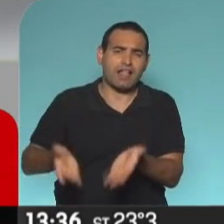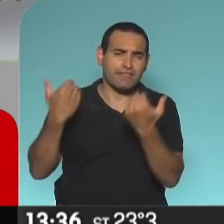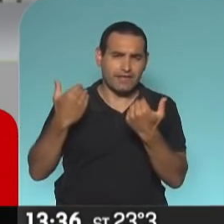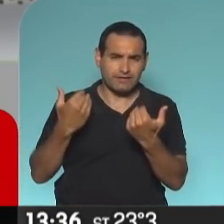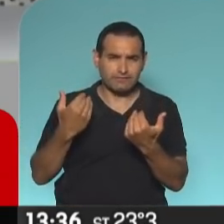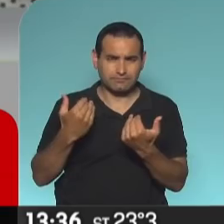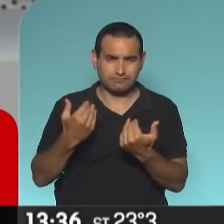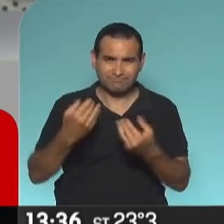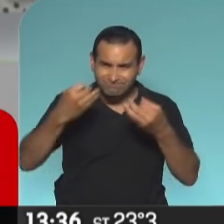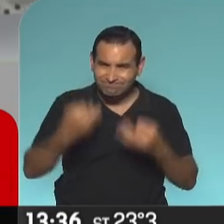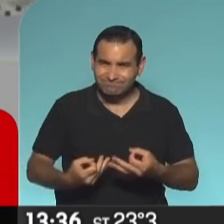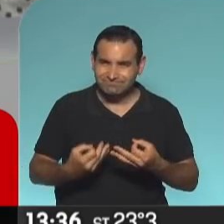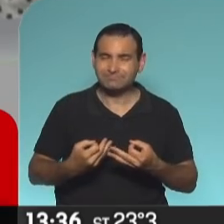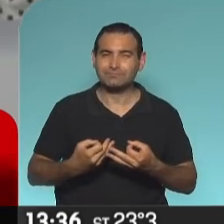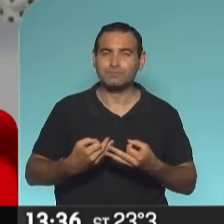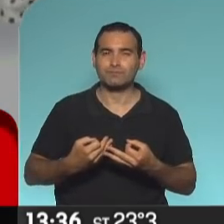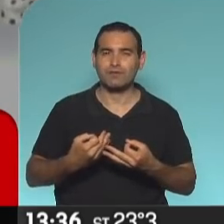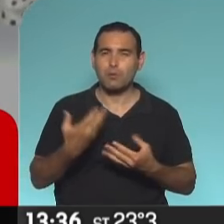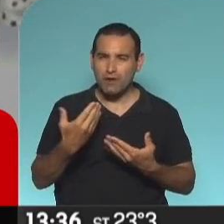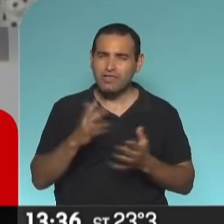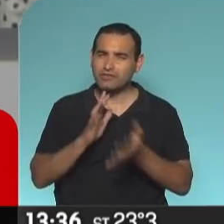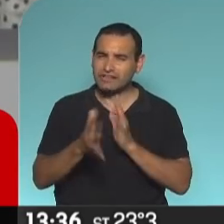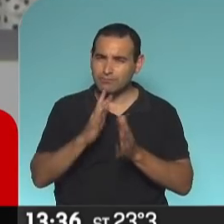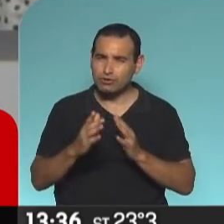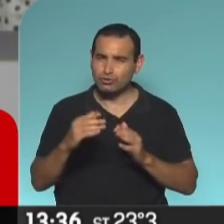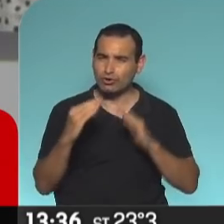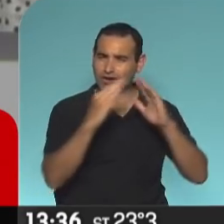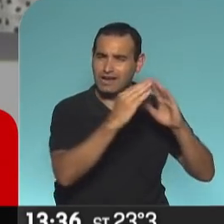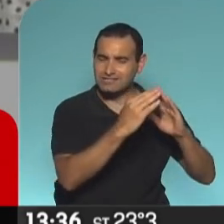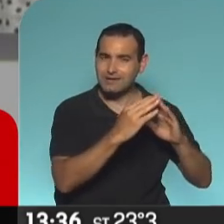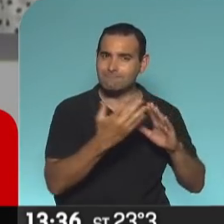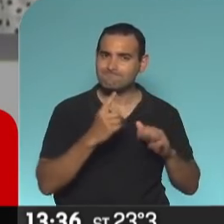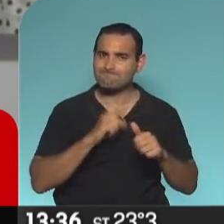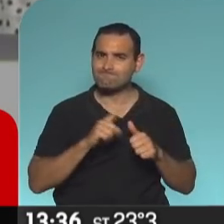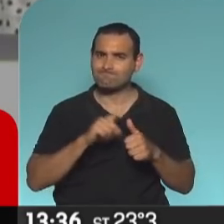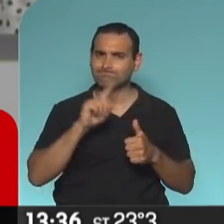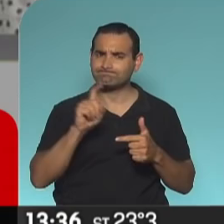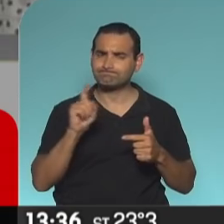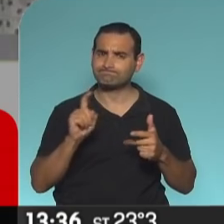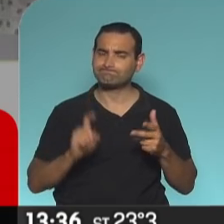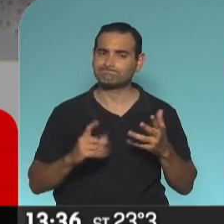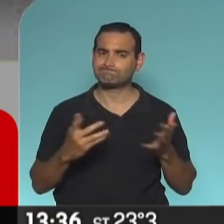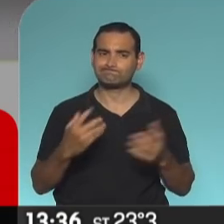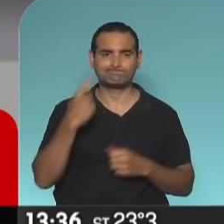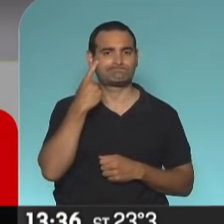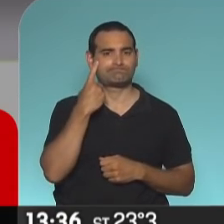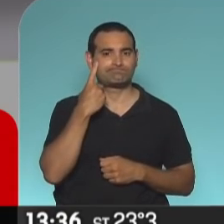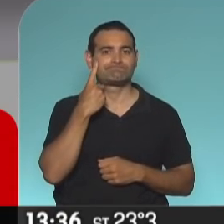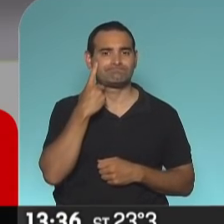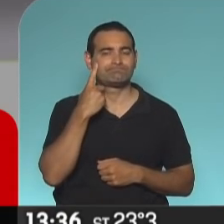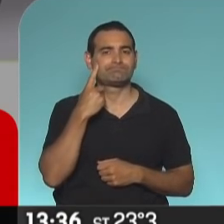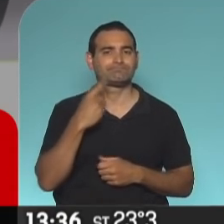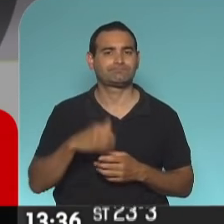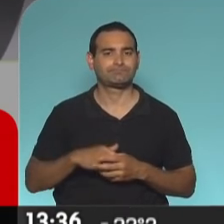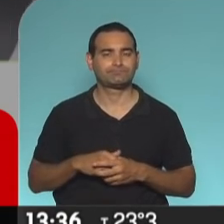en condiciones de un tratamiento ambulatorio. Son todas preguntas, interrogantes, Silvia, que me parece que en este momento van a